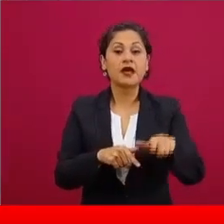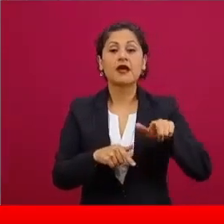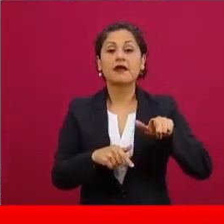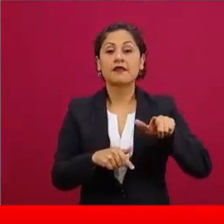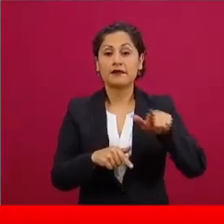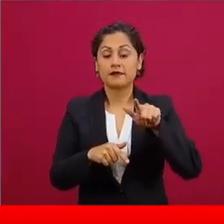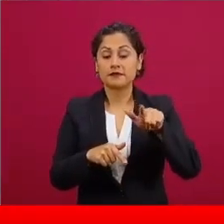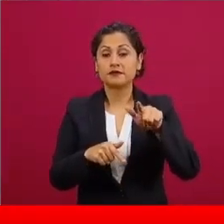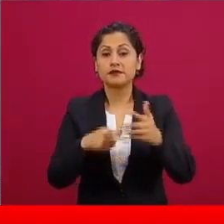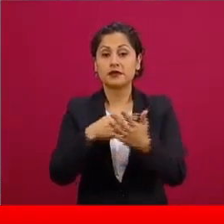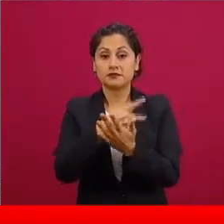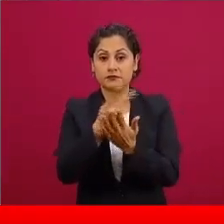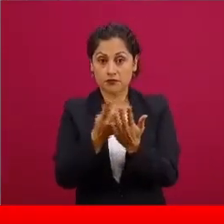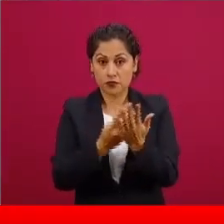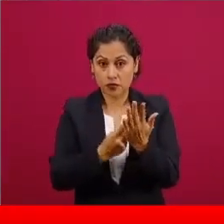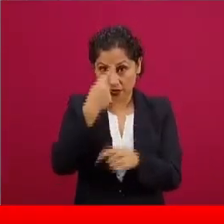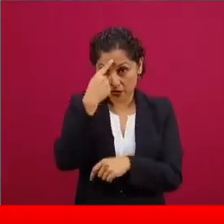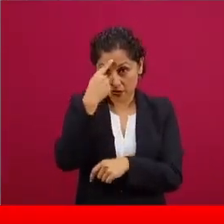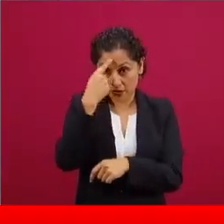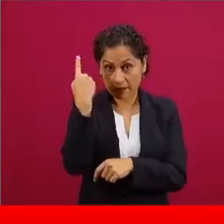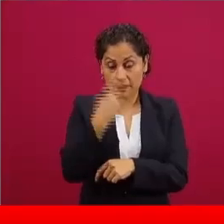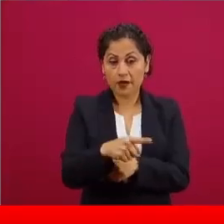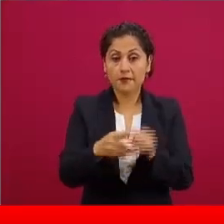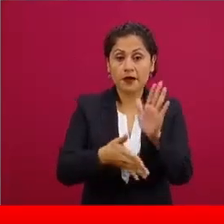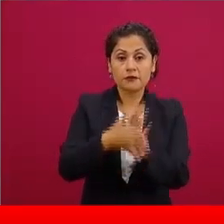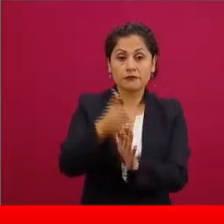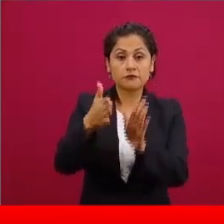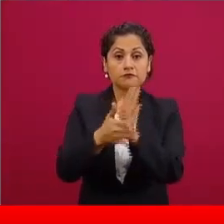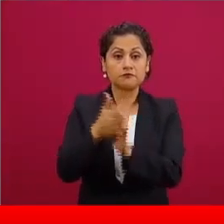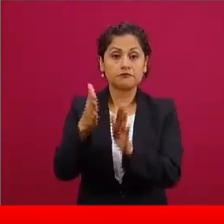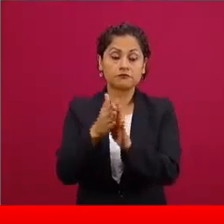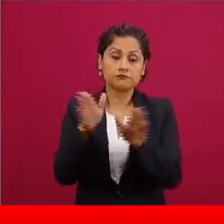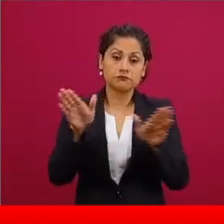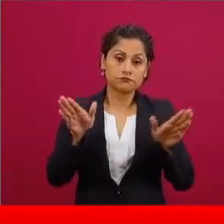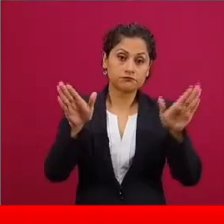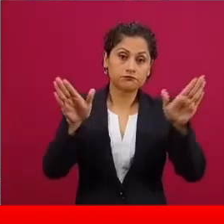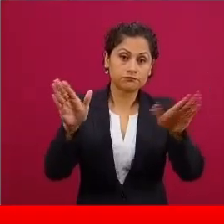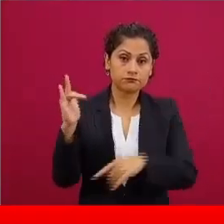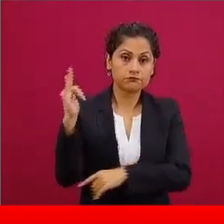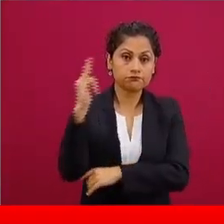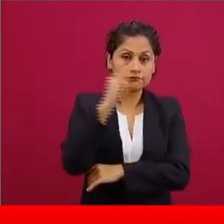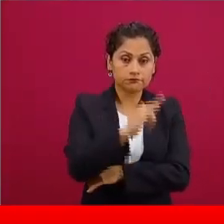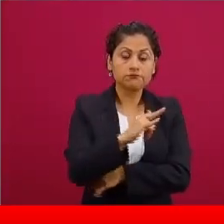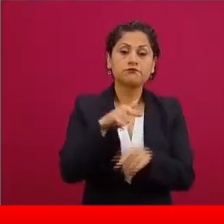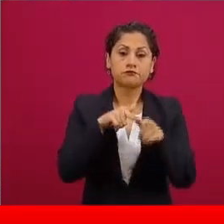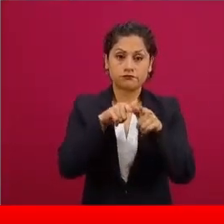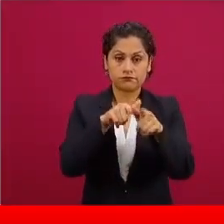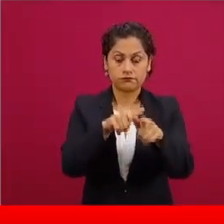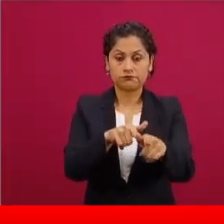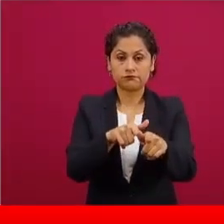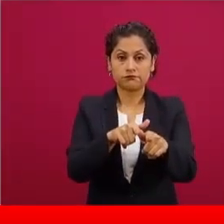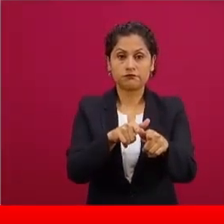aeropuerto general felipe ángeles 18